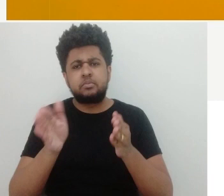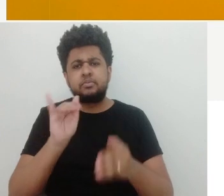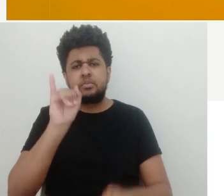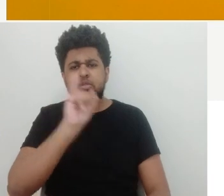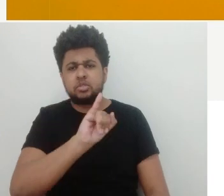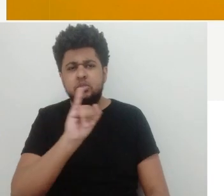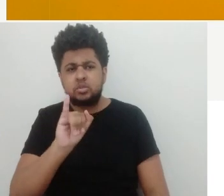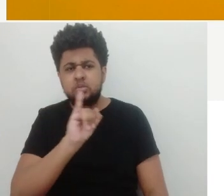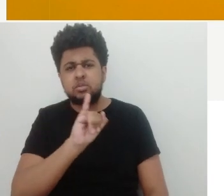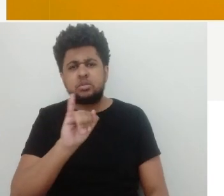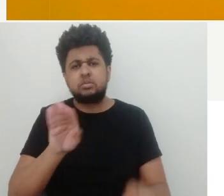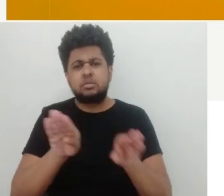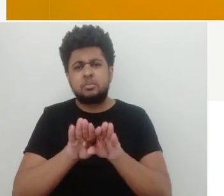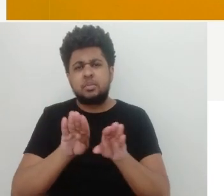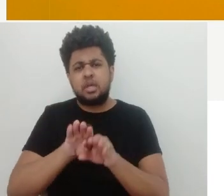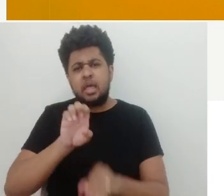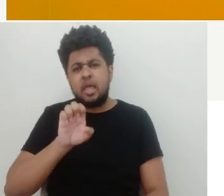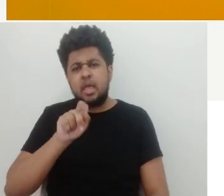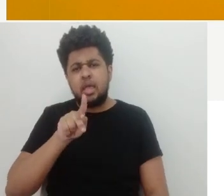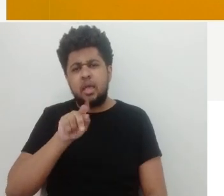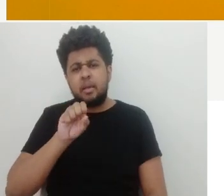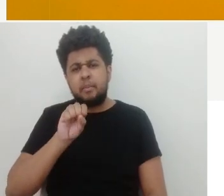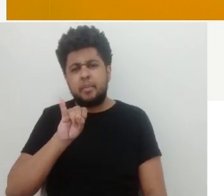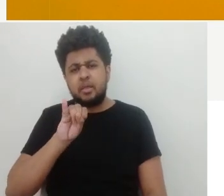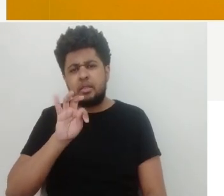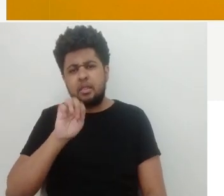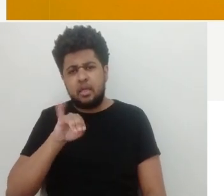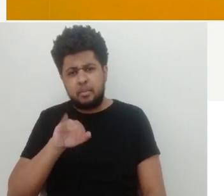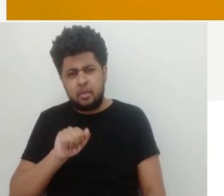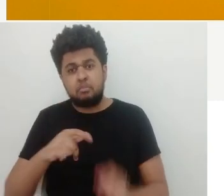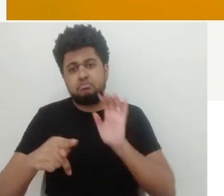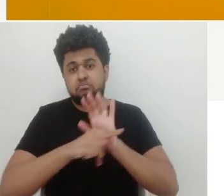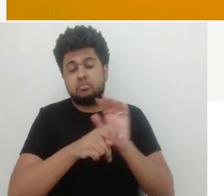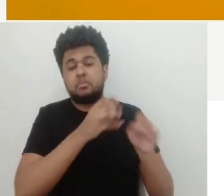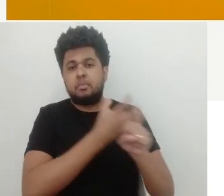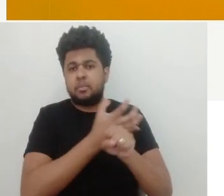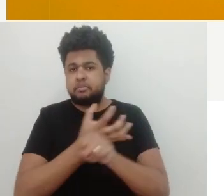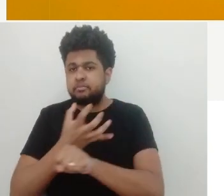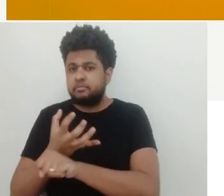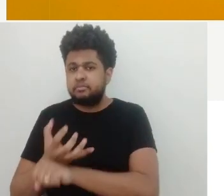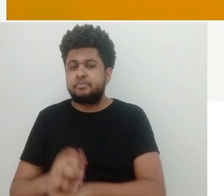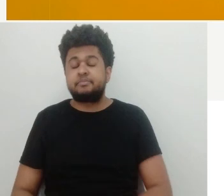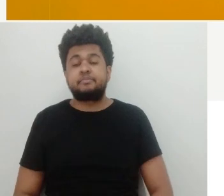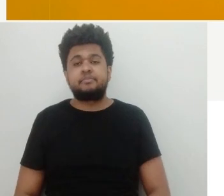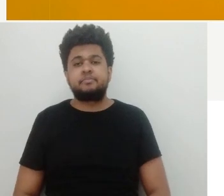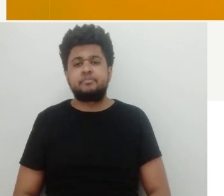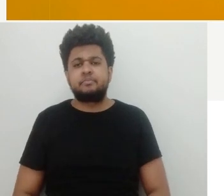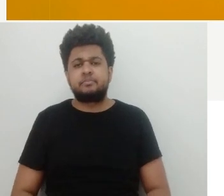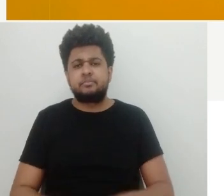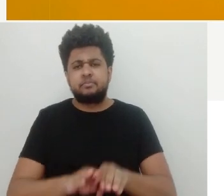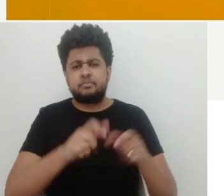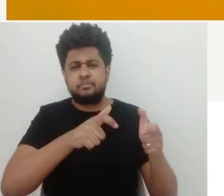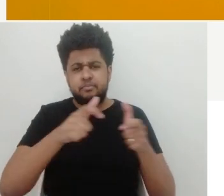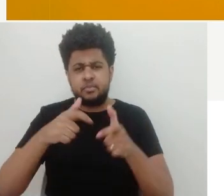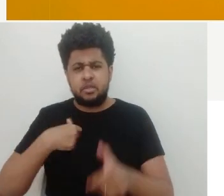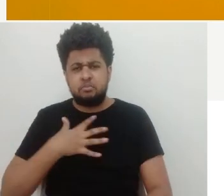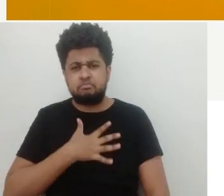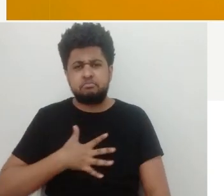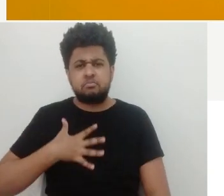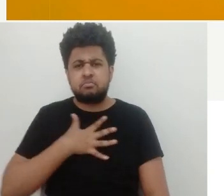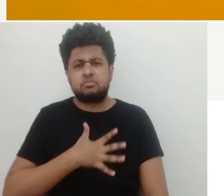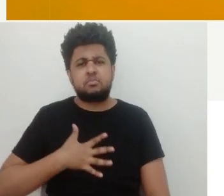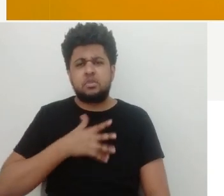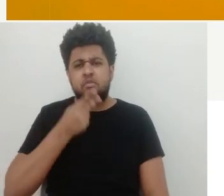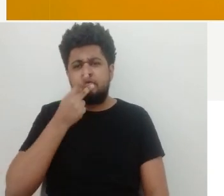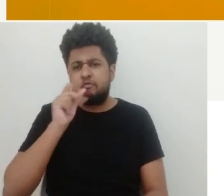propias disciplinas. En lugar de hablar en abstracto, me gustaría anclar esta reflexión en la relación que he